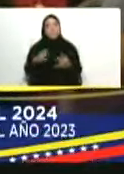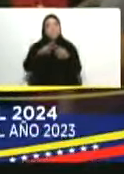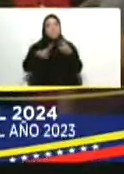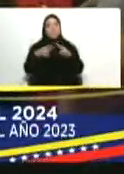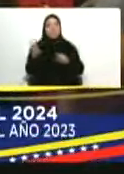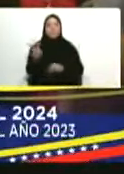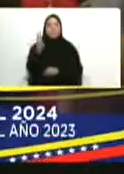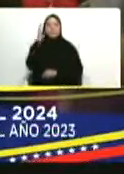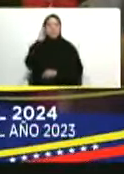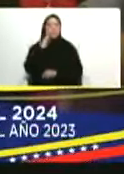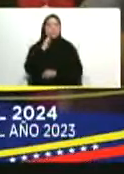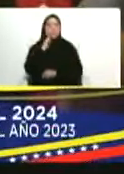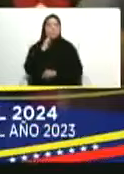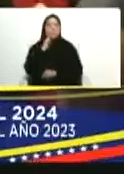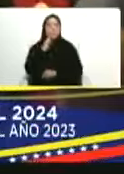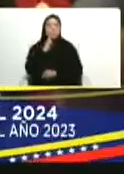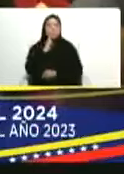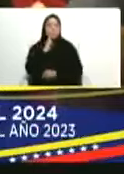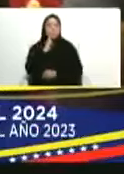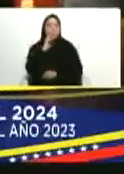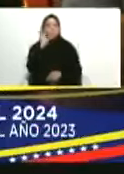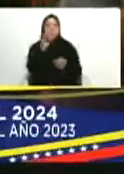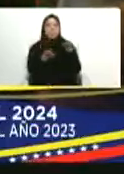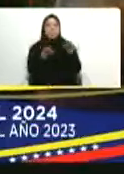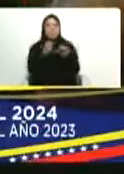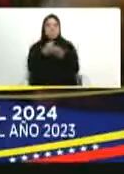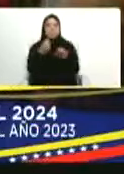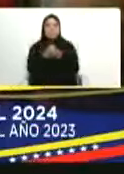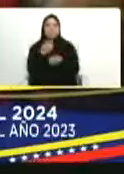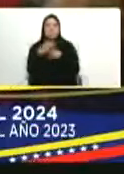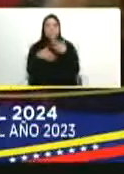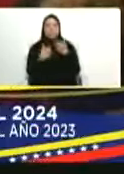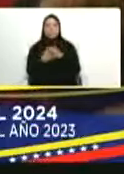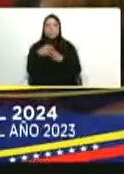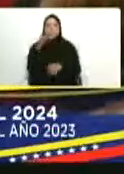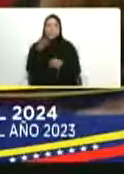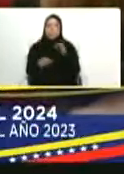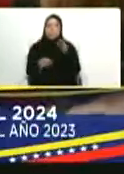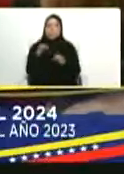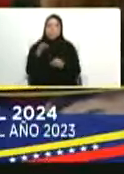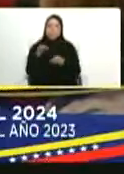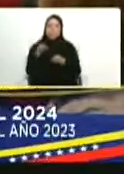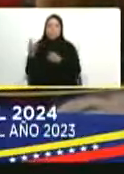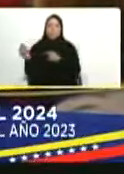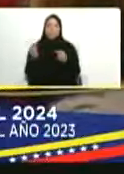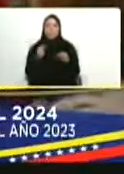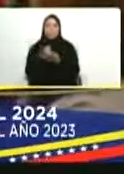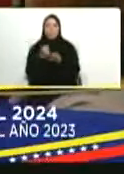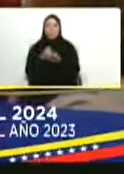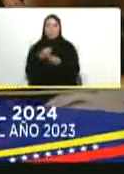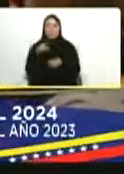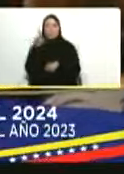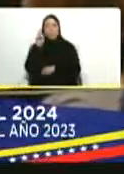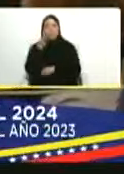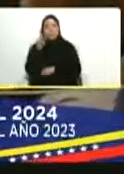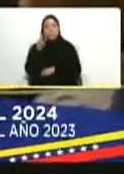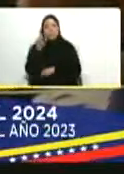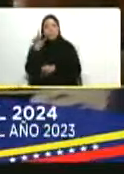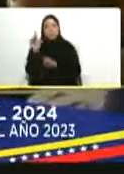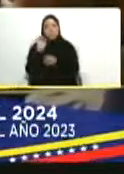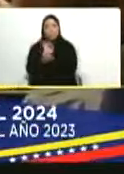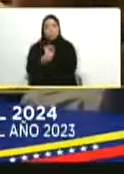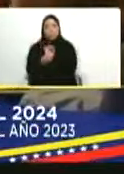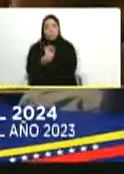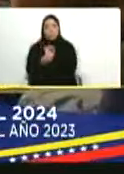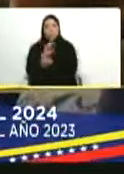Simón Bolívar. Son 20 magistrados los que conforman la sala plena del alto juzgado, divididos en la sala de casación penal,